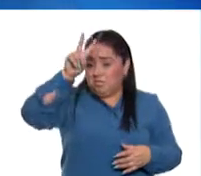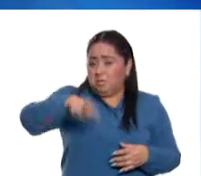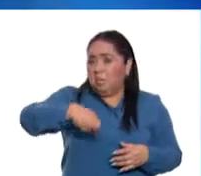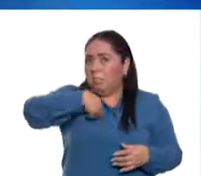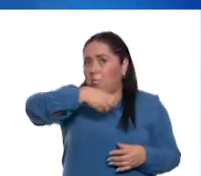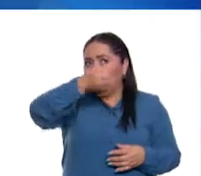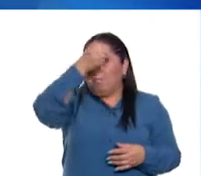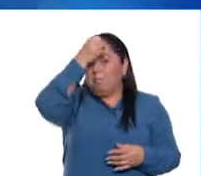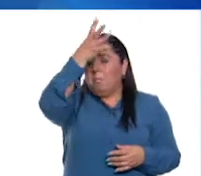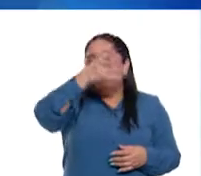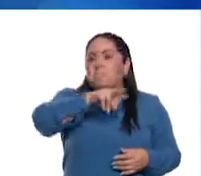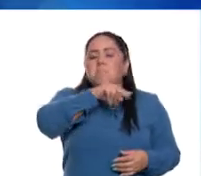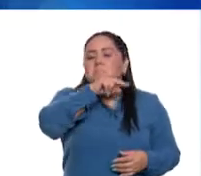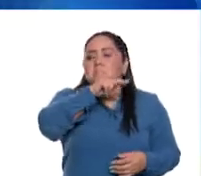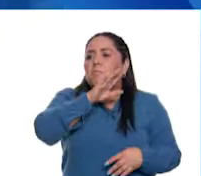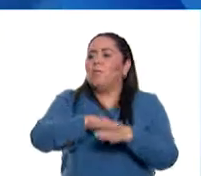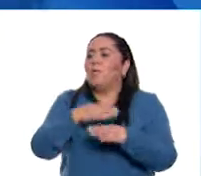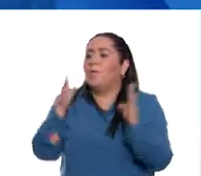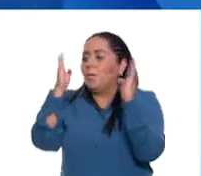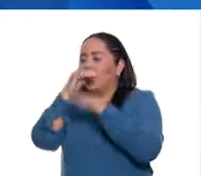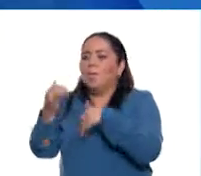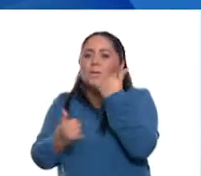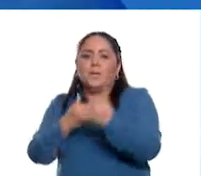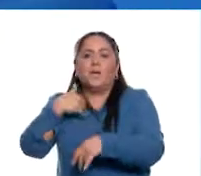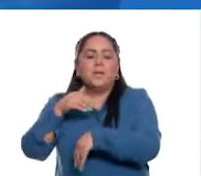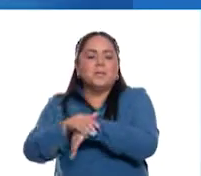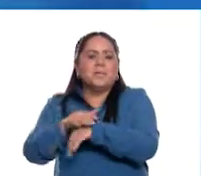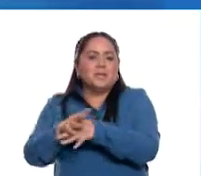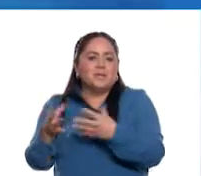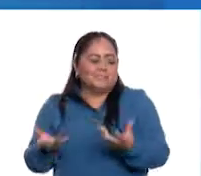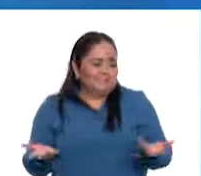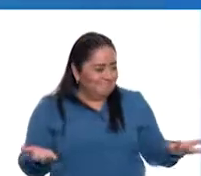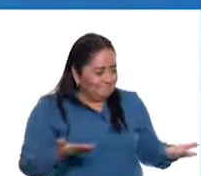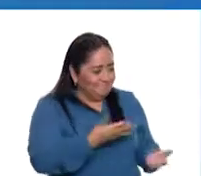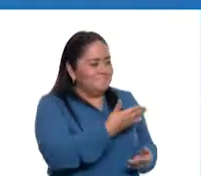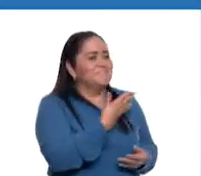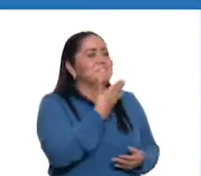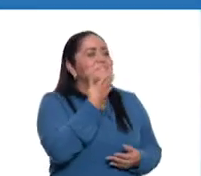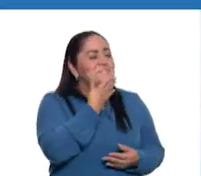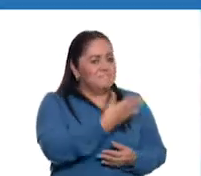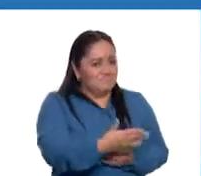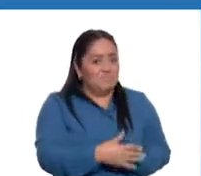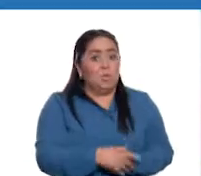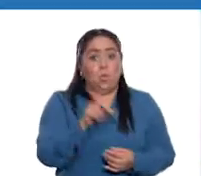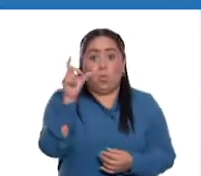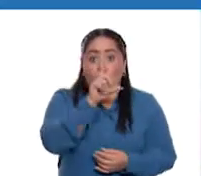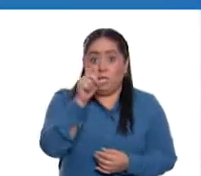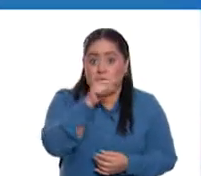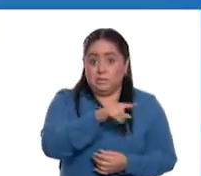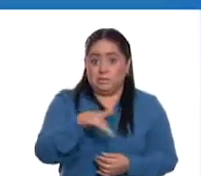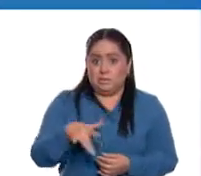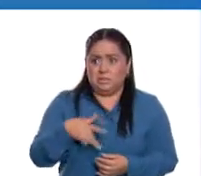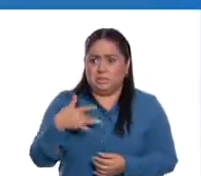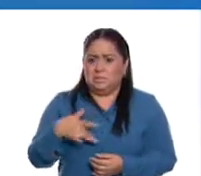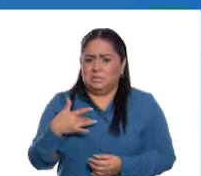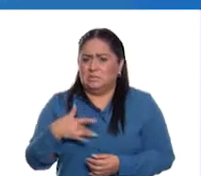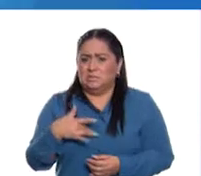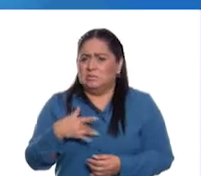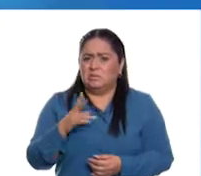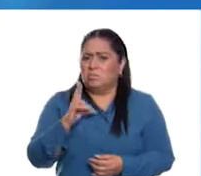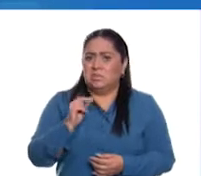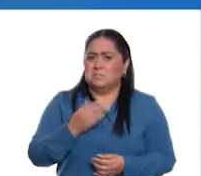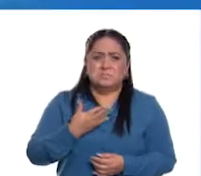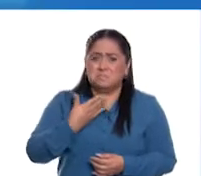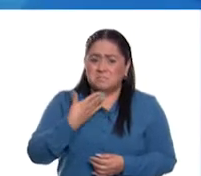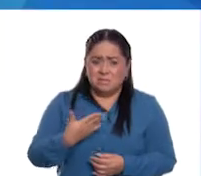se me olvidaba la preocupación, porque disfrutaba mucho estar con ellos. ¡Muy bien, Agustín! Cuando sentimos un estado de ánimo que no